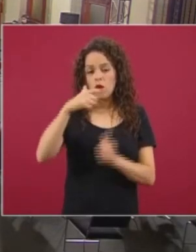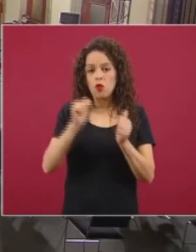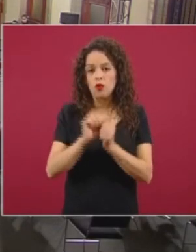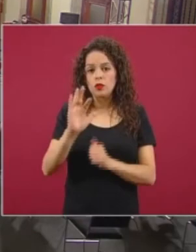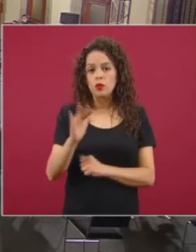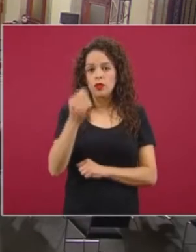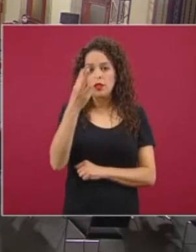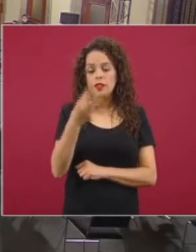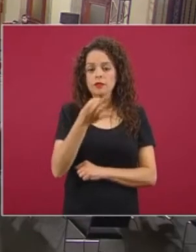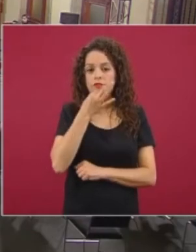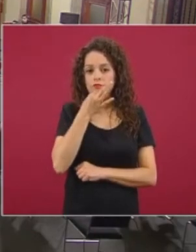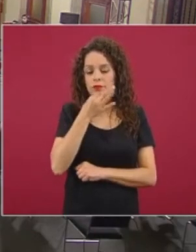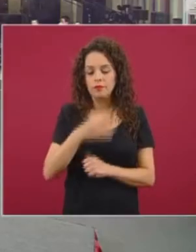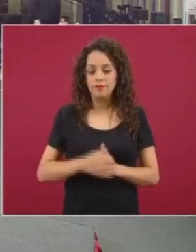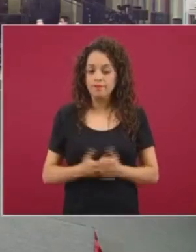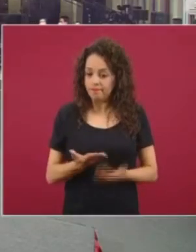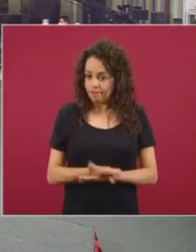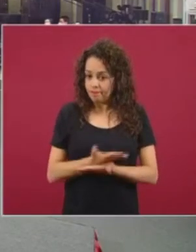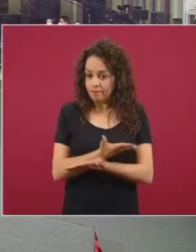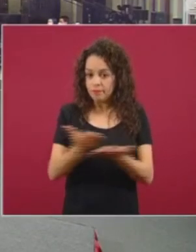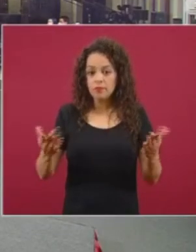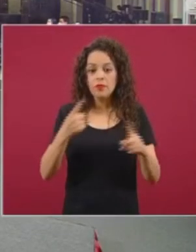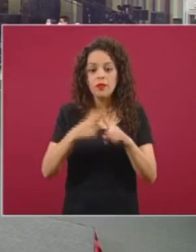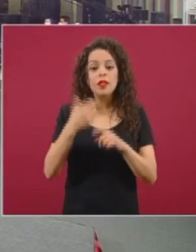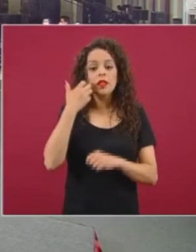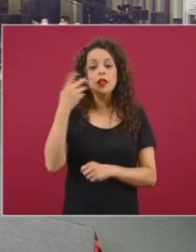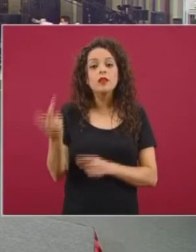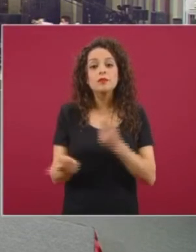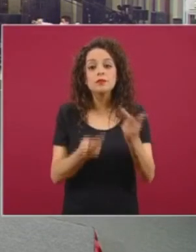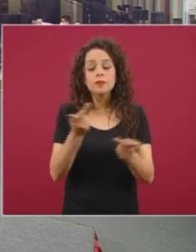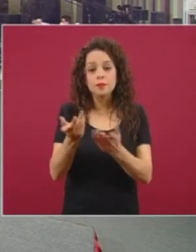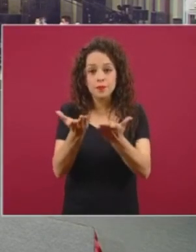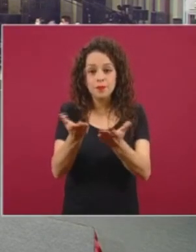Adelante, escuchamos a cualquiera de la sala que quiera formular una pregunta.